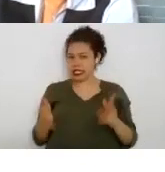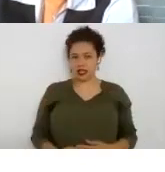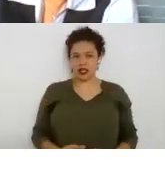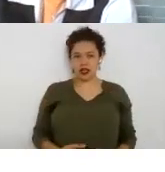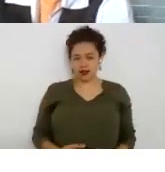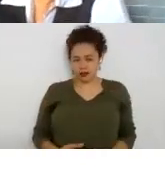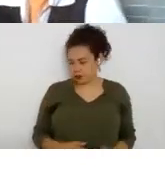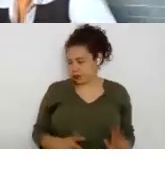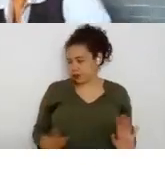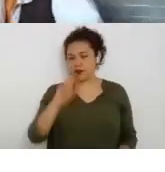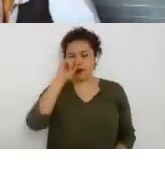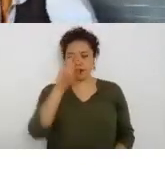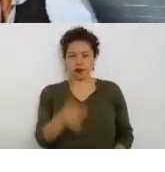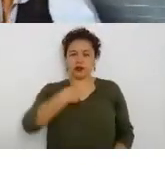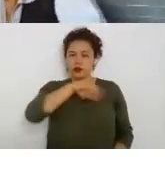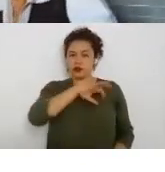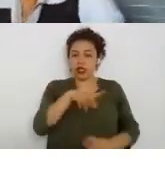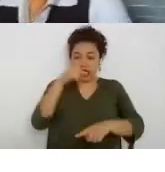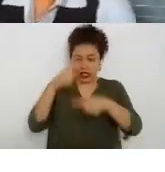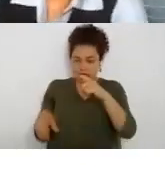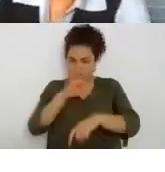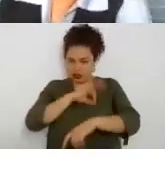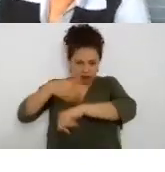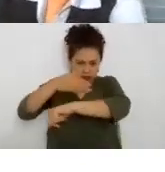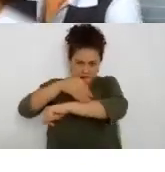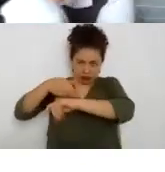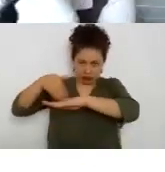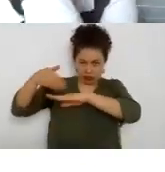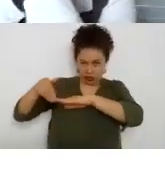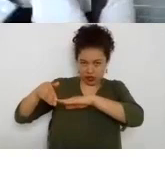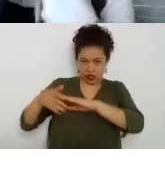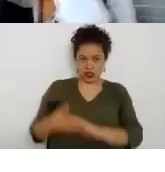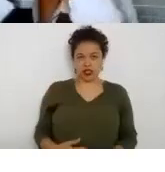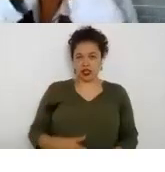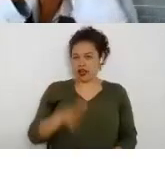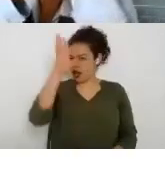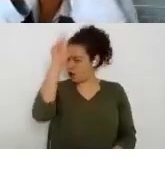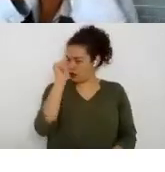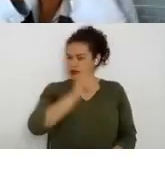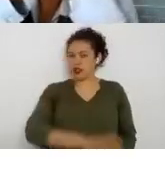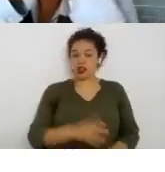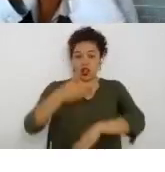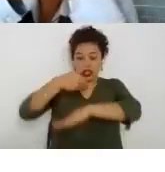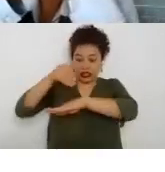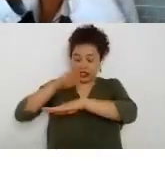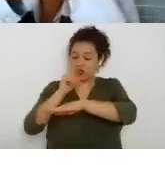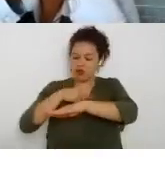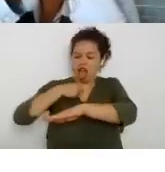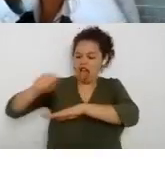tela. Igual, lo que podamos retirar, lo retiro. ¿De acuerdo? Lo que no, no lo voy a